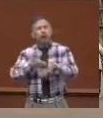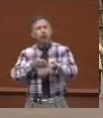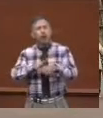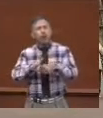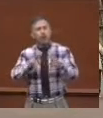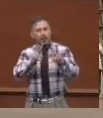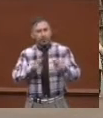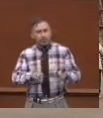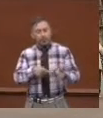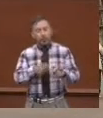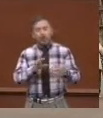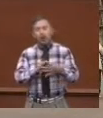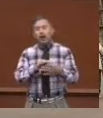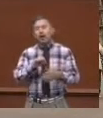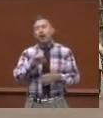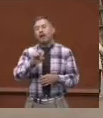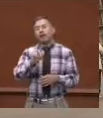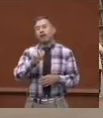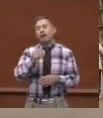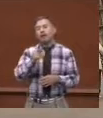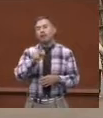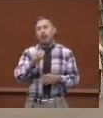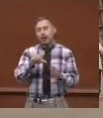LEGIPE 456,